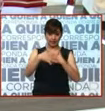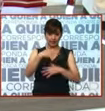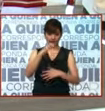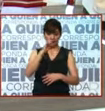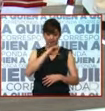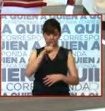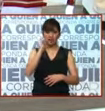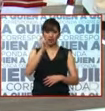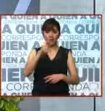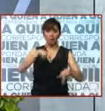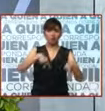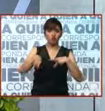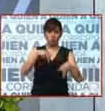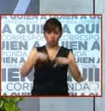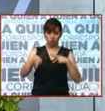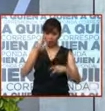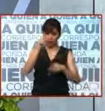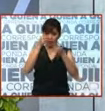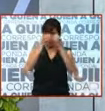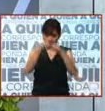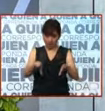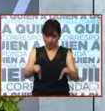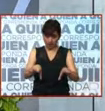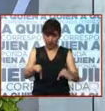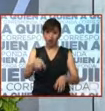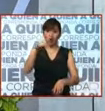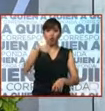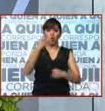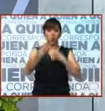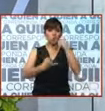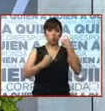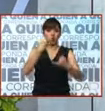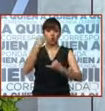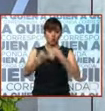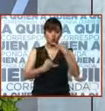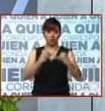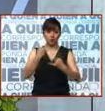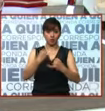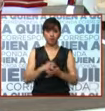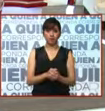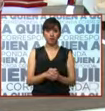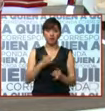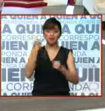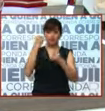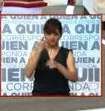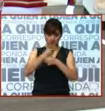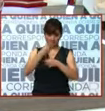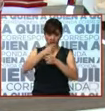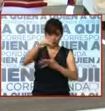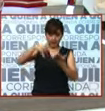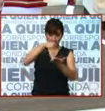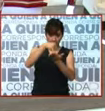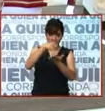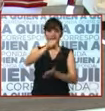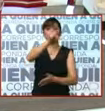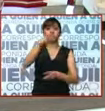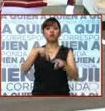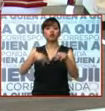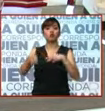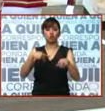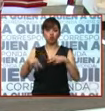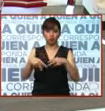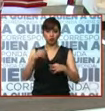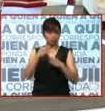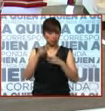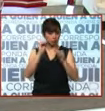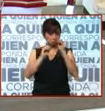horario por el partido, no se la pierdan porque se va a poner muy bueno, hoy es juego Primero vemos la isla y después vemos el partido. Exactamente. Ande usted, lo tenemos armadito